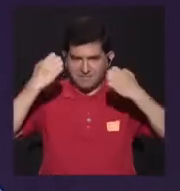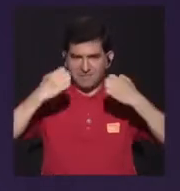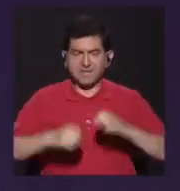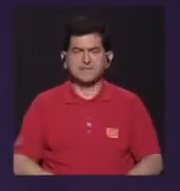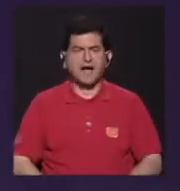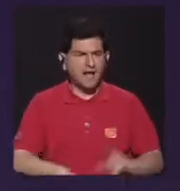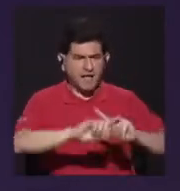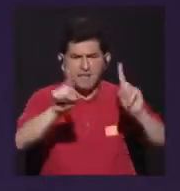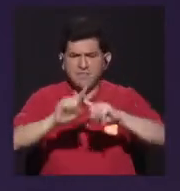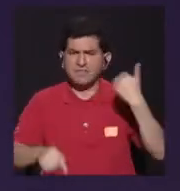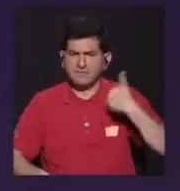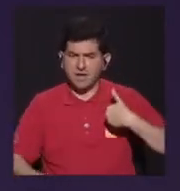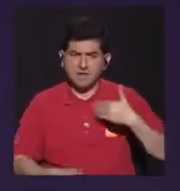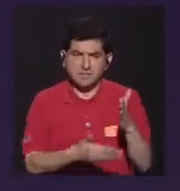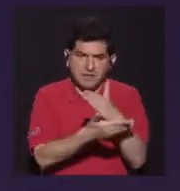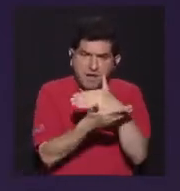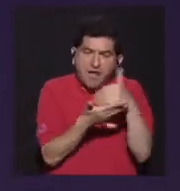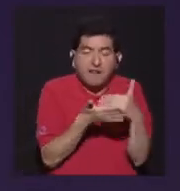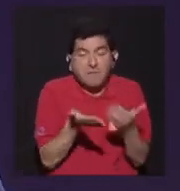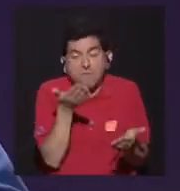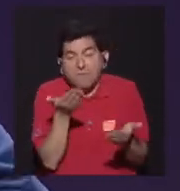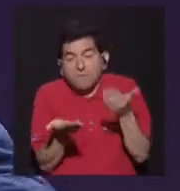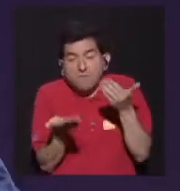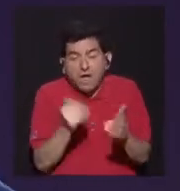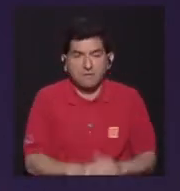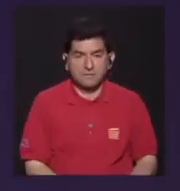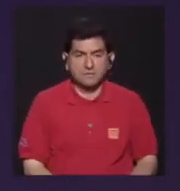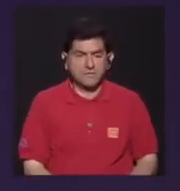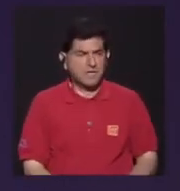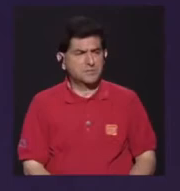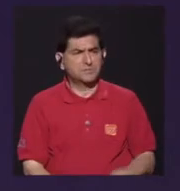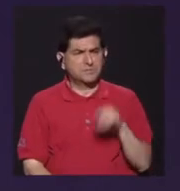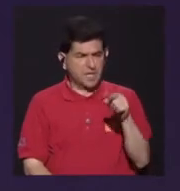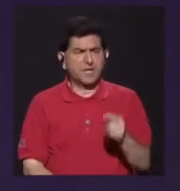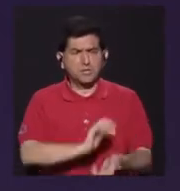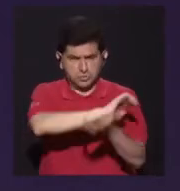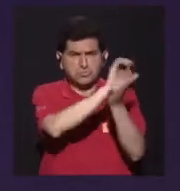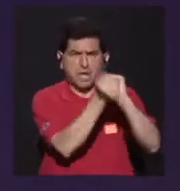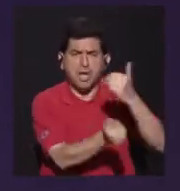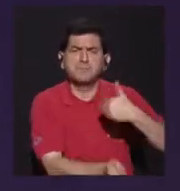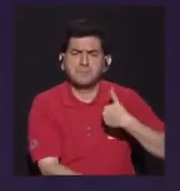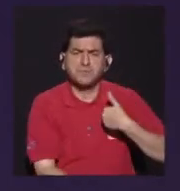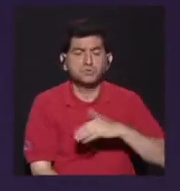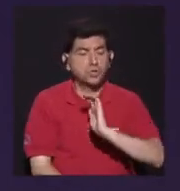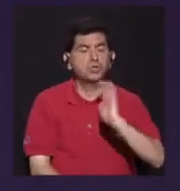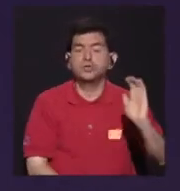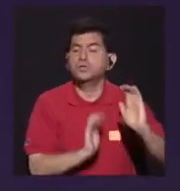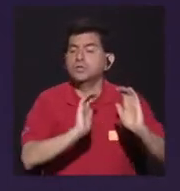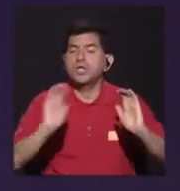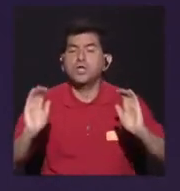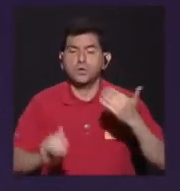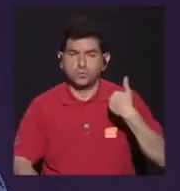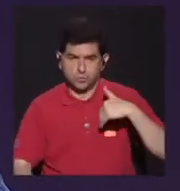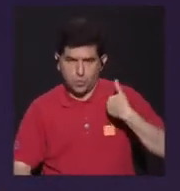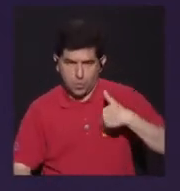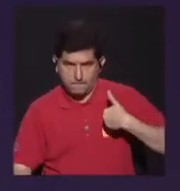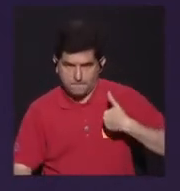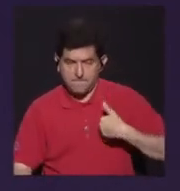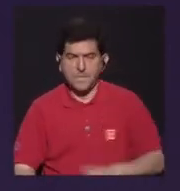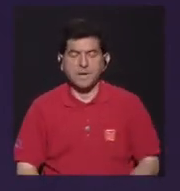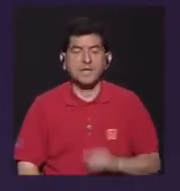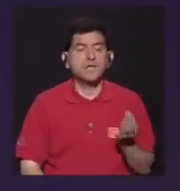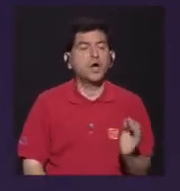varias masculinidades, hay masculinidades que vienen generándose con estos cambios. Por ejemplo, los niños, varones,